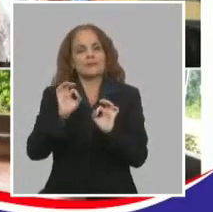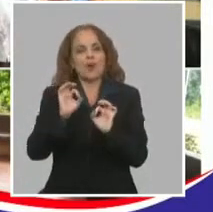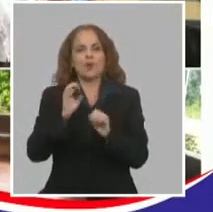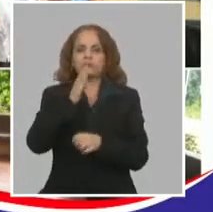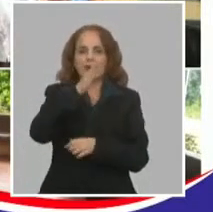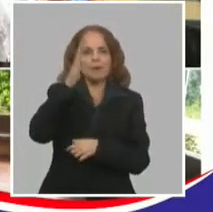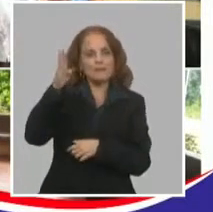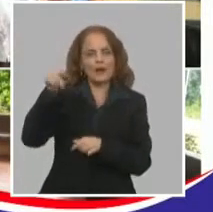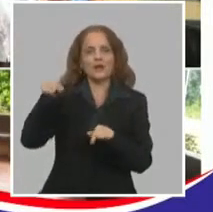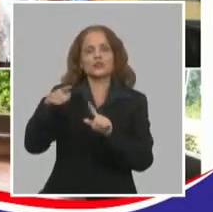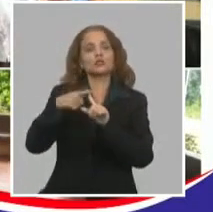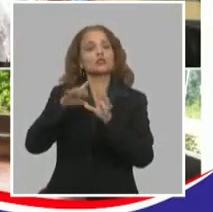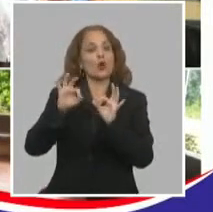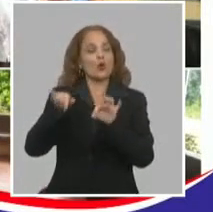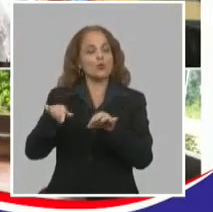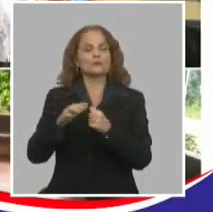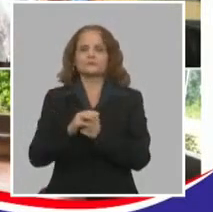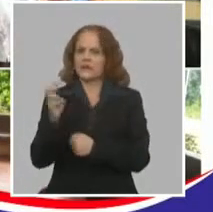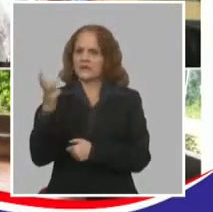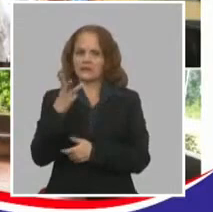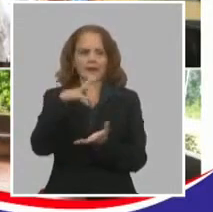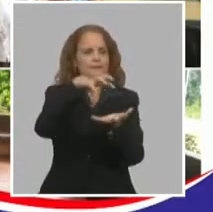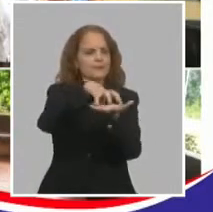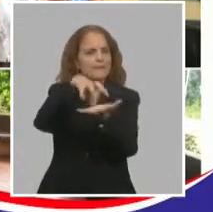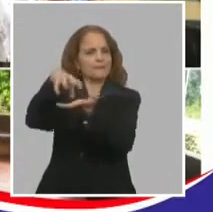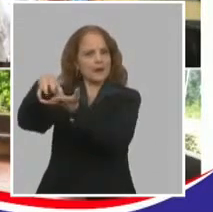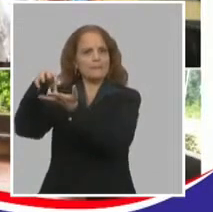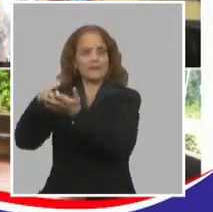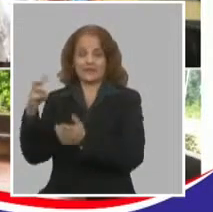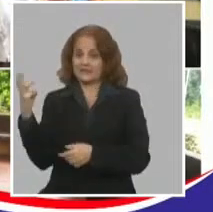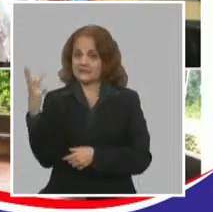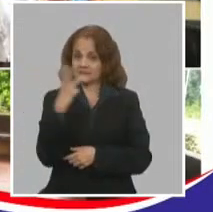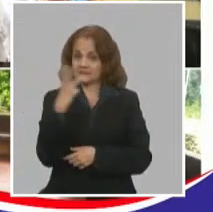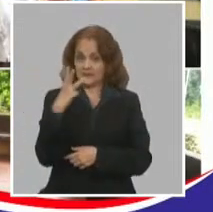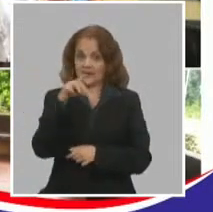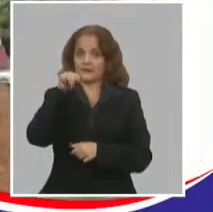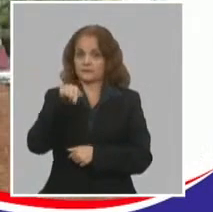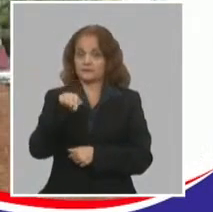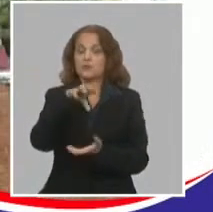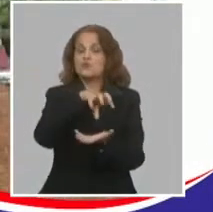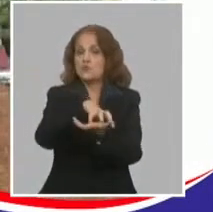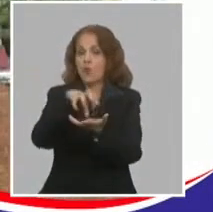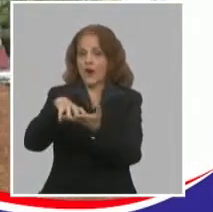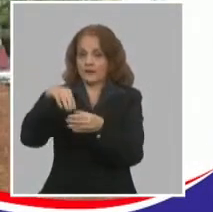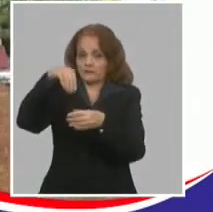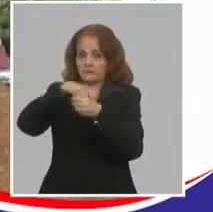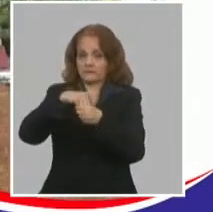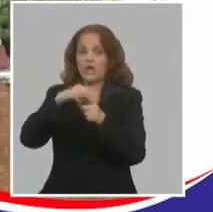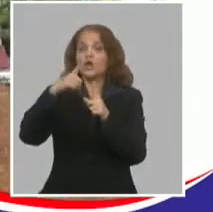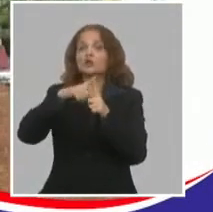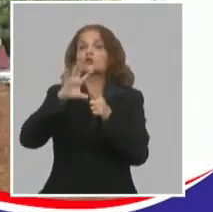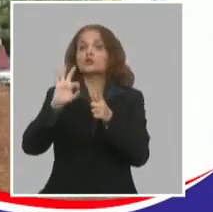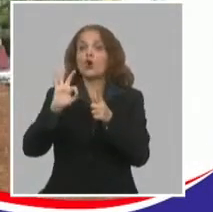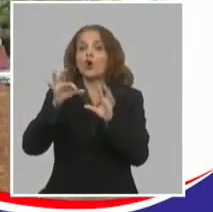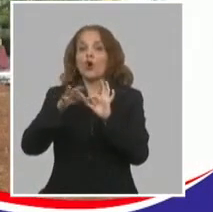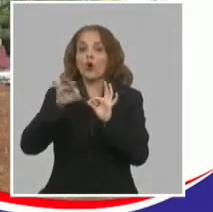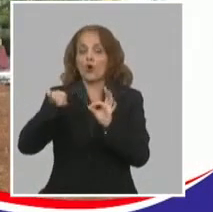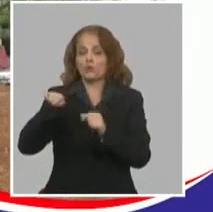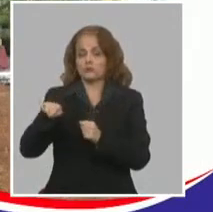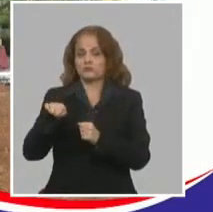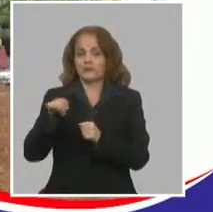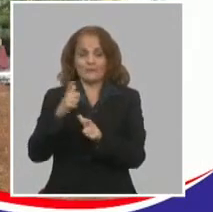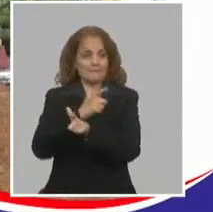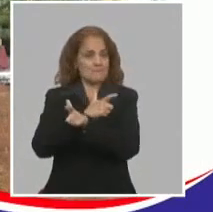Sabana, le puedo hablar de Socoé, le puedo hablar de Cara, que eran los tres lugares donde existía mayor